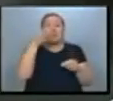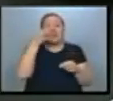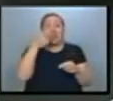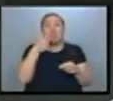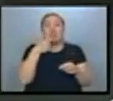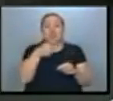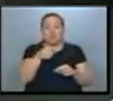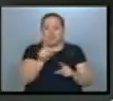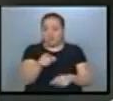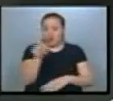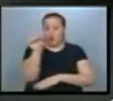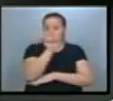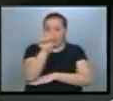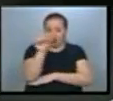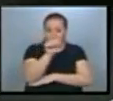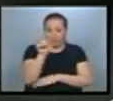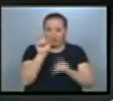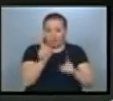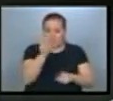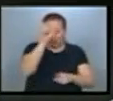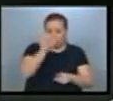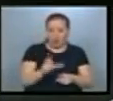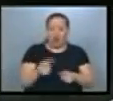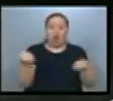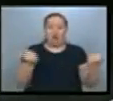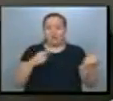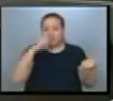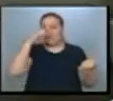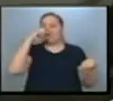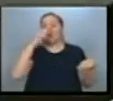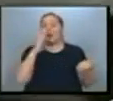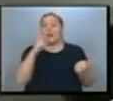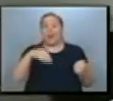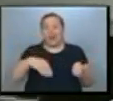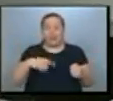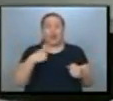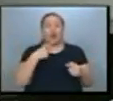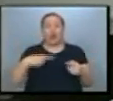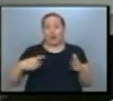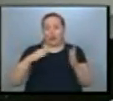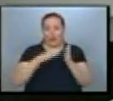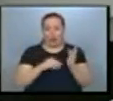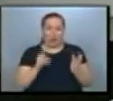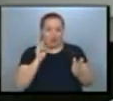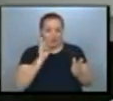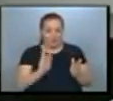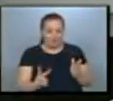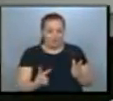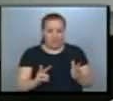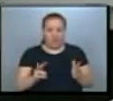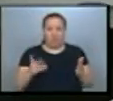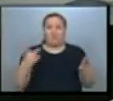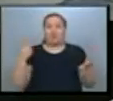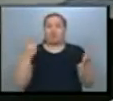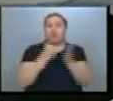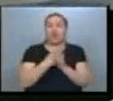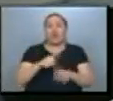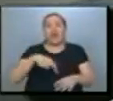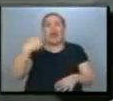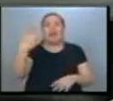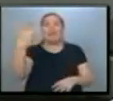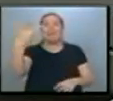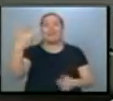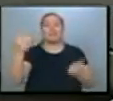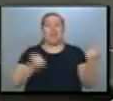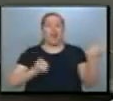que manejaba. Este vehículo de alta gama, un BM de color blanco, fíjense cómo quedó después de impactar con otros tres